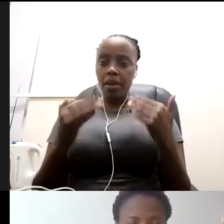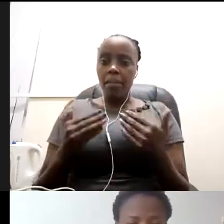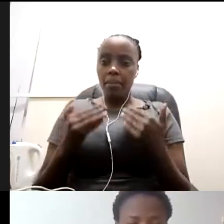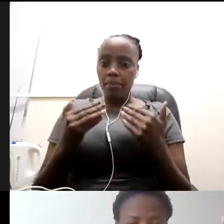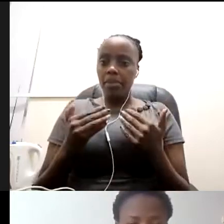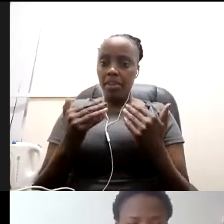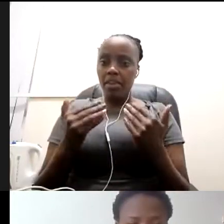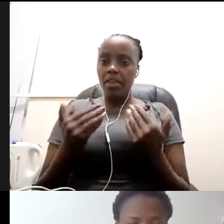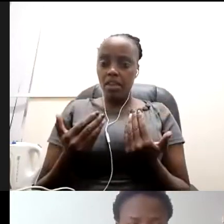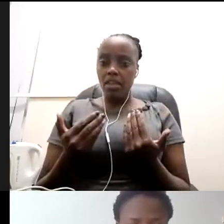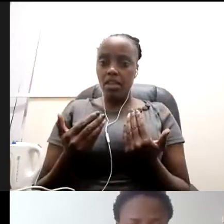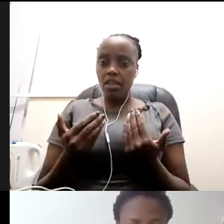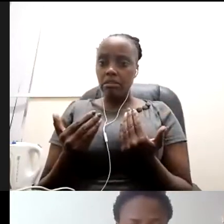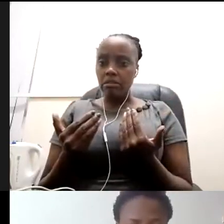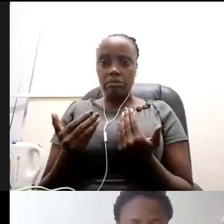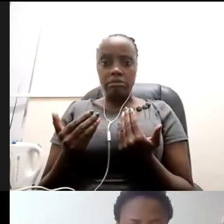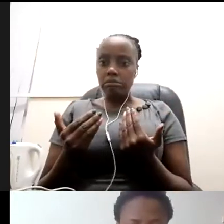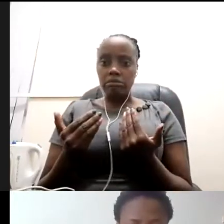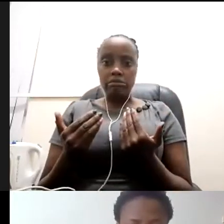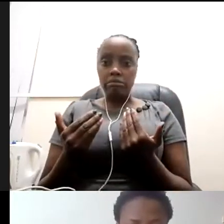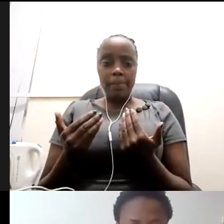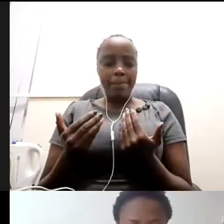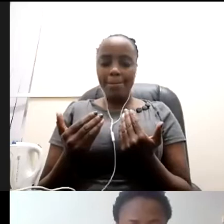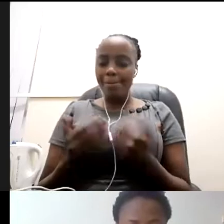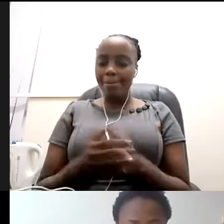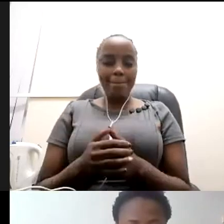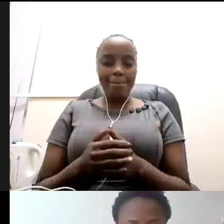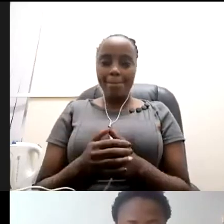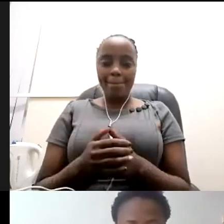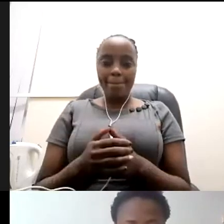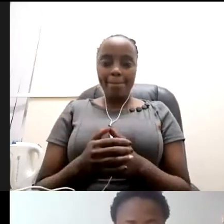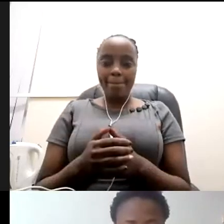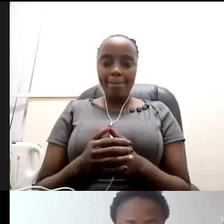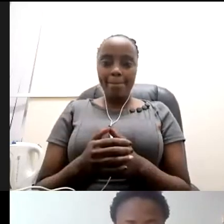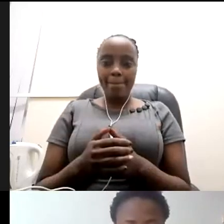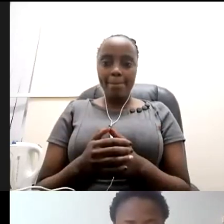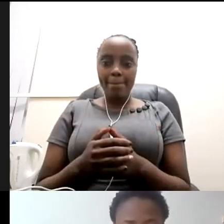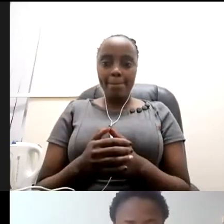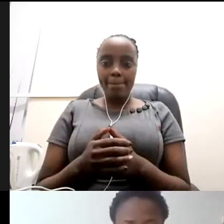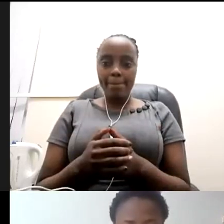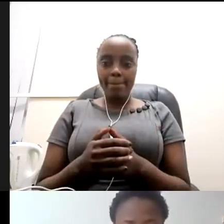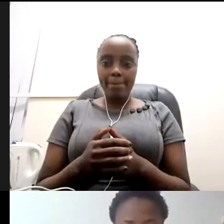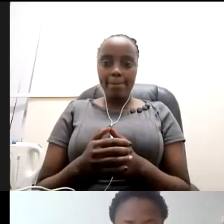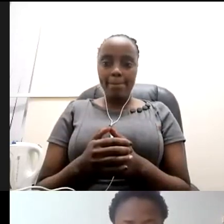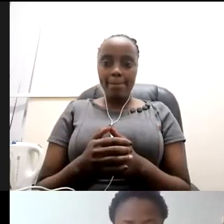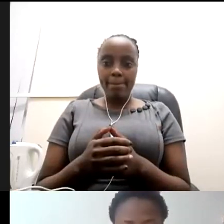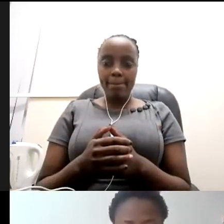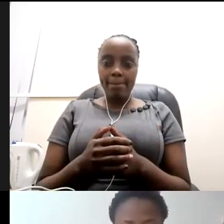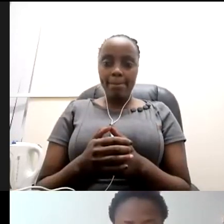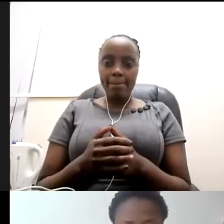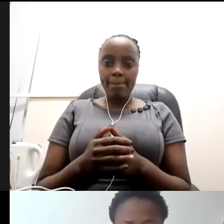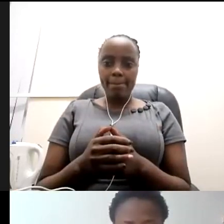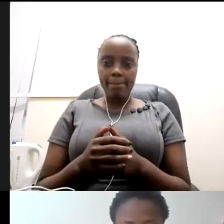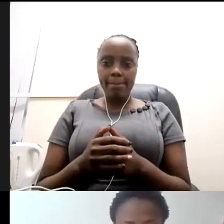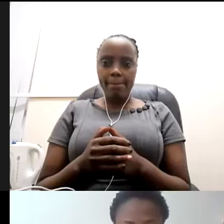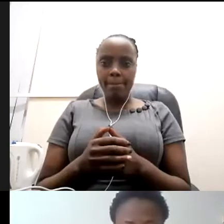colocar distintos idiomas para poder llegar a la mayor cantidad de personas en el mundo. ¿Se entiende? ¿Se